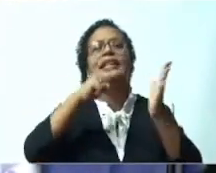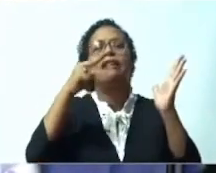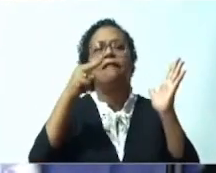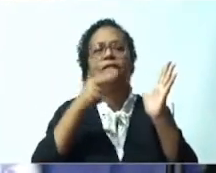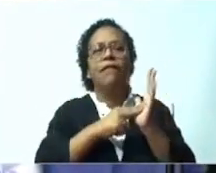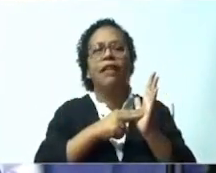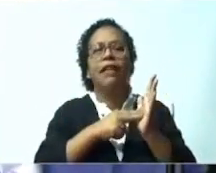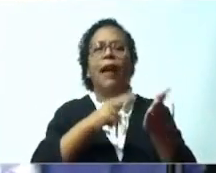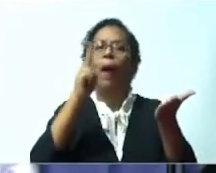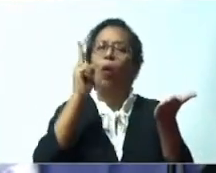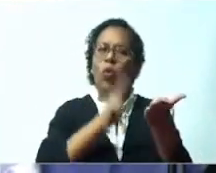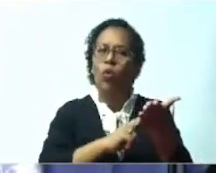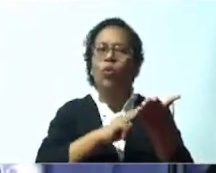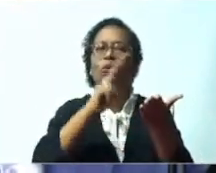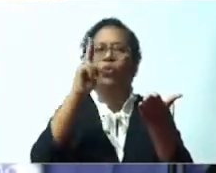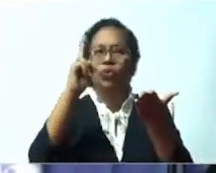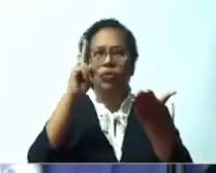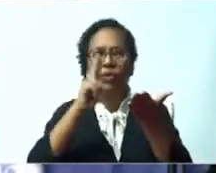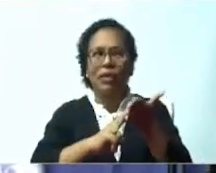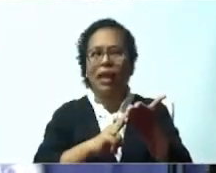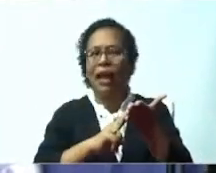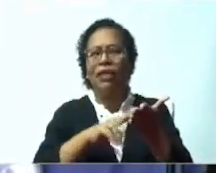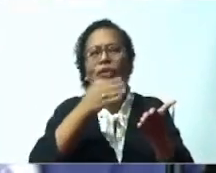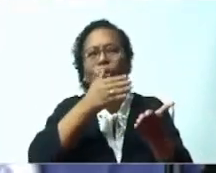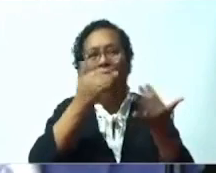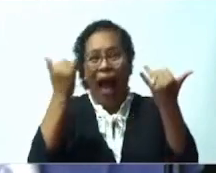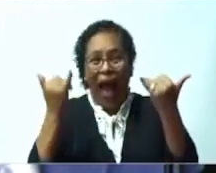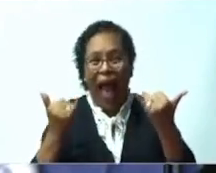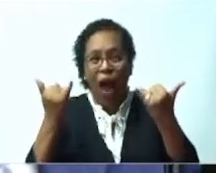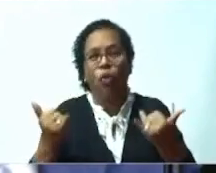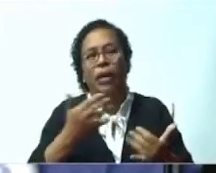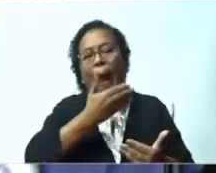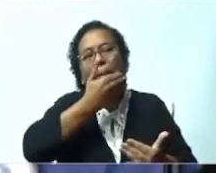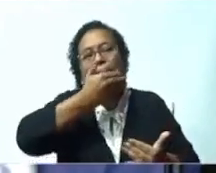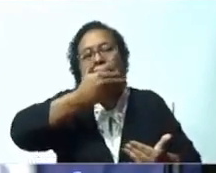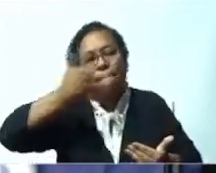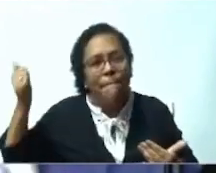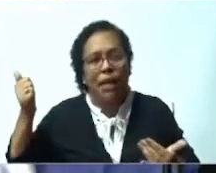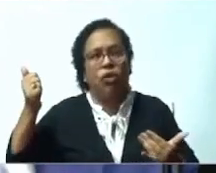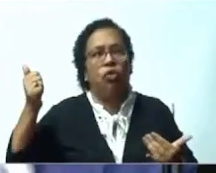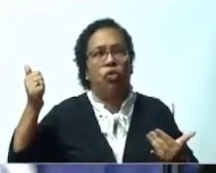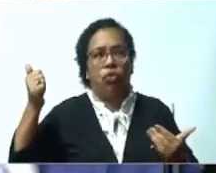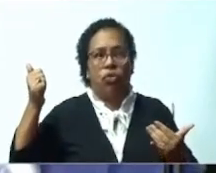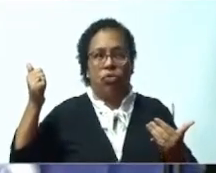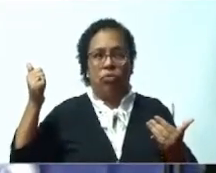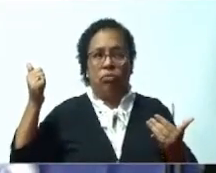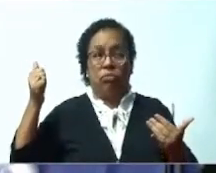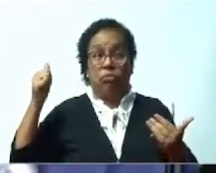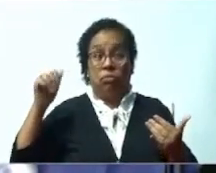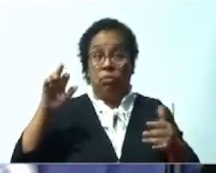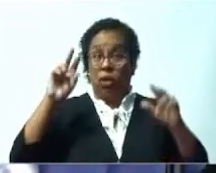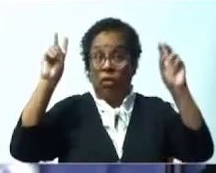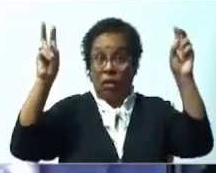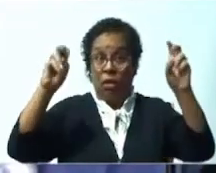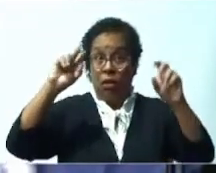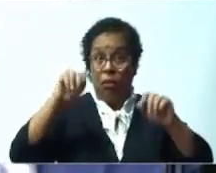relación al contrato existente, es 10 veces mejor que el que teníamos establecido. No estoy politizando el